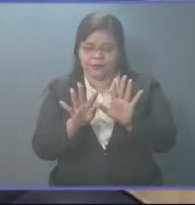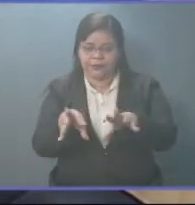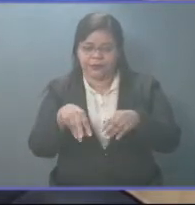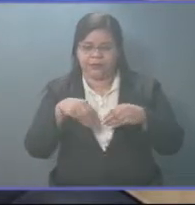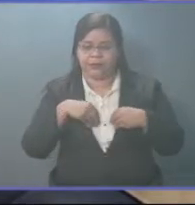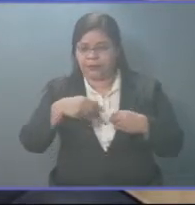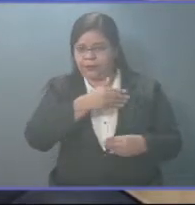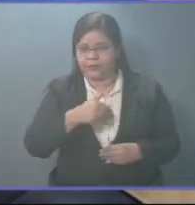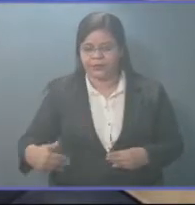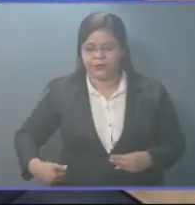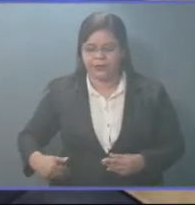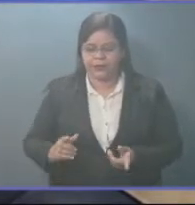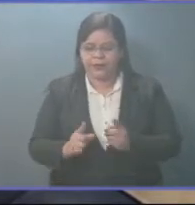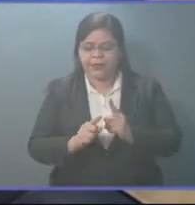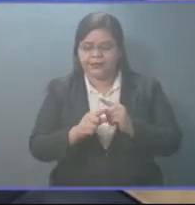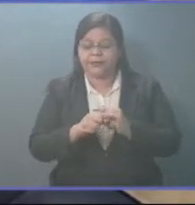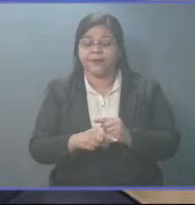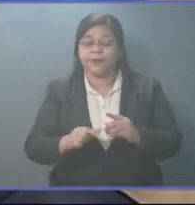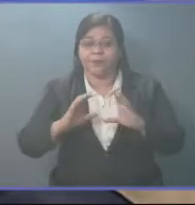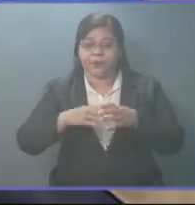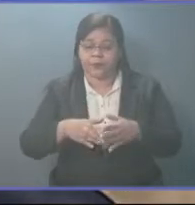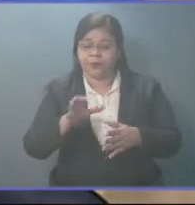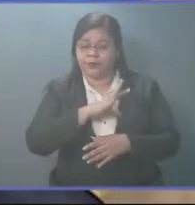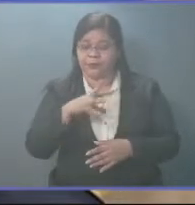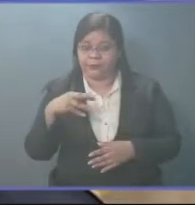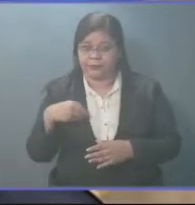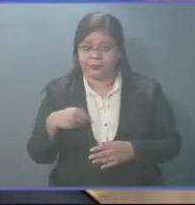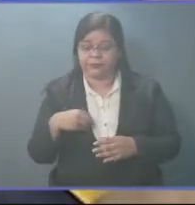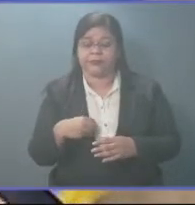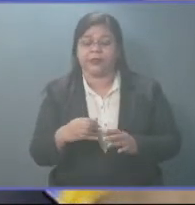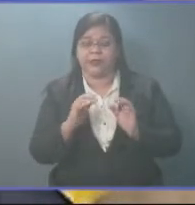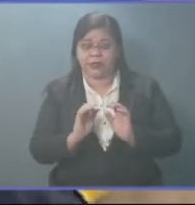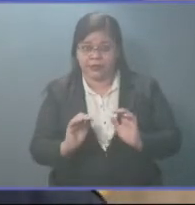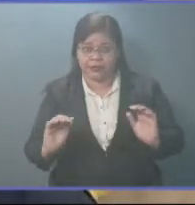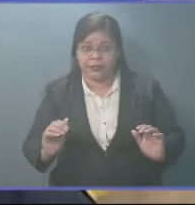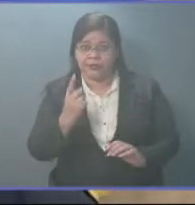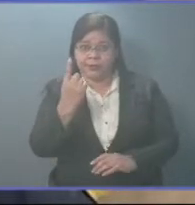La Comisión de la Familia, Niñez, Adolescencia, Adulto Mayor y Personas con Discapacidad